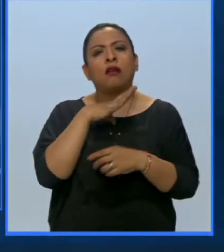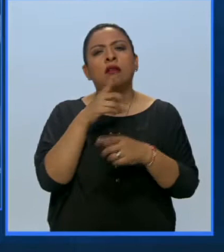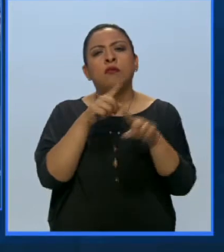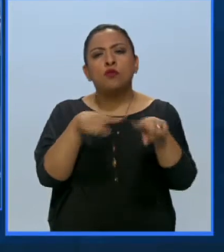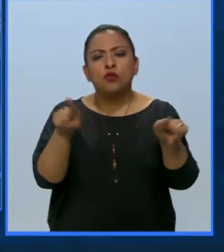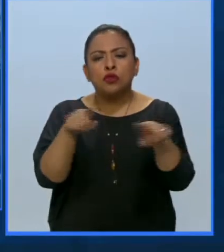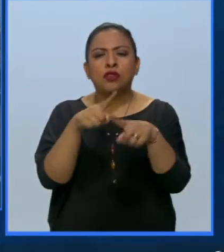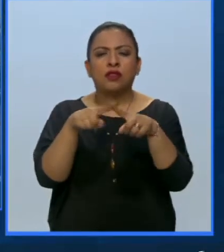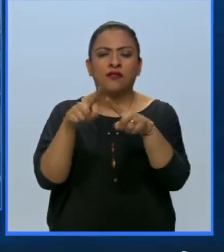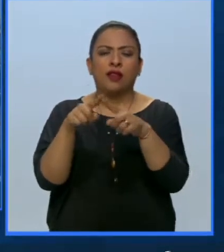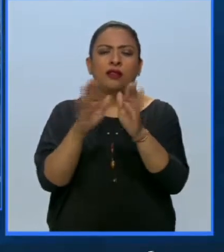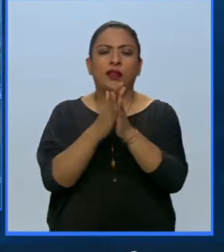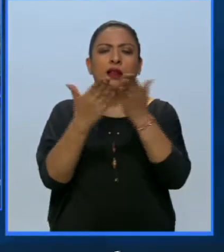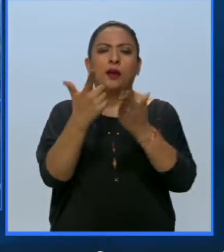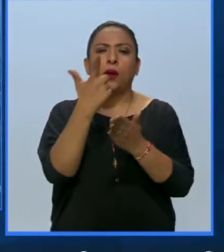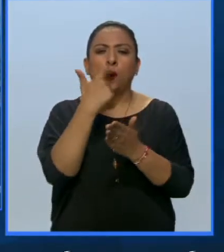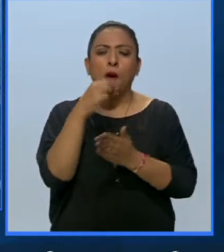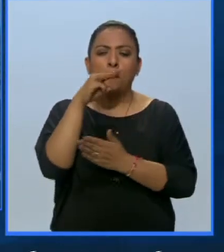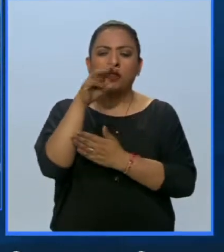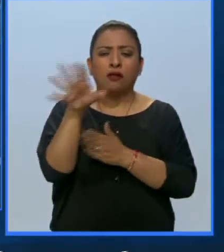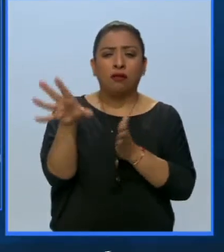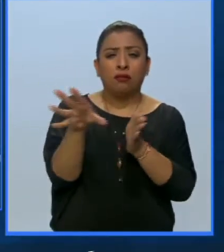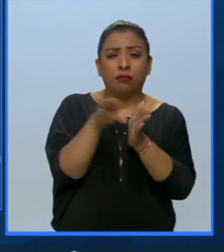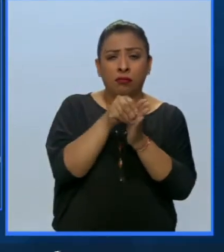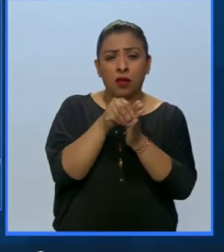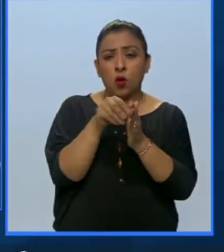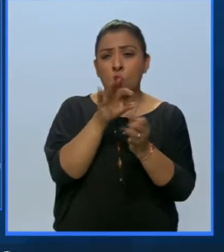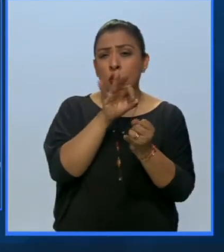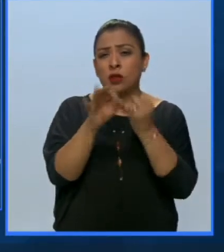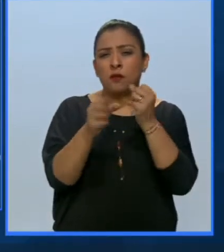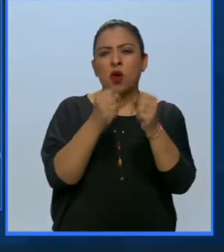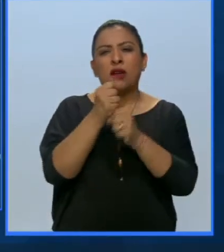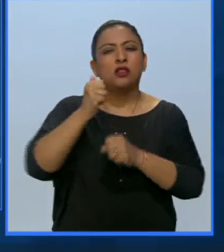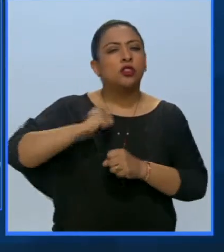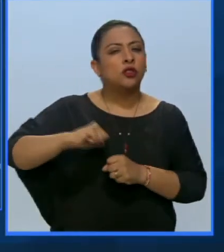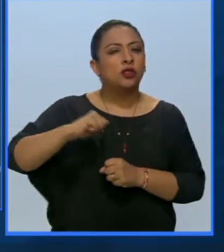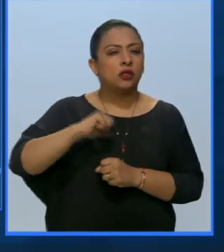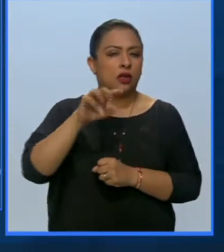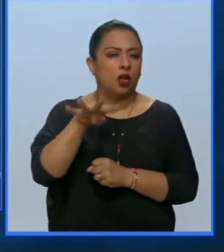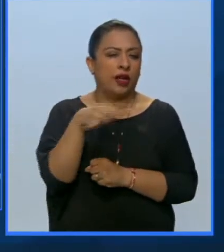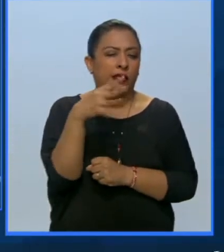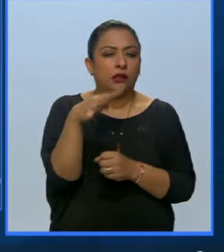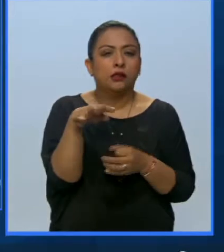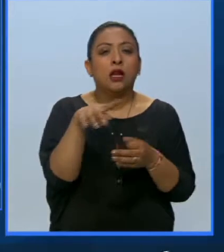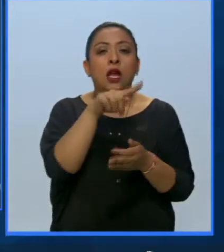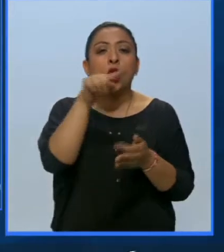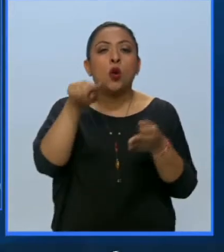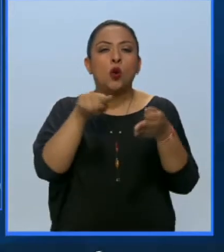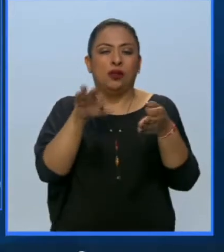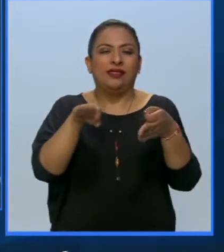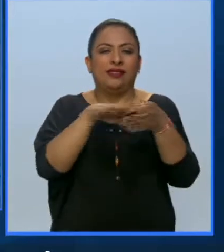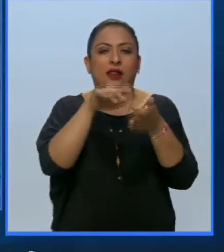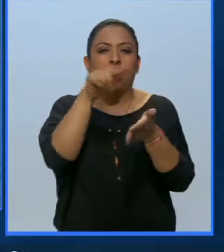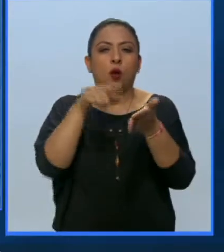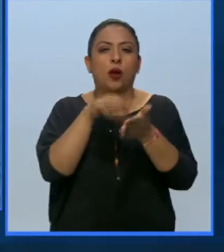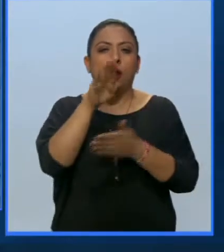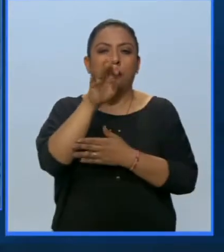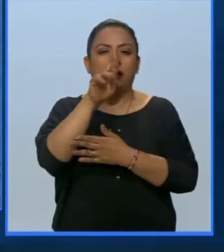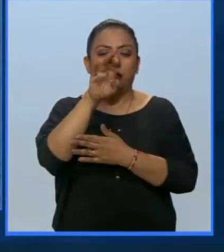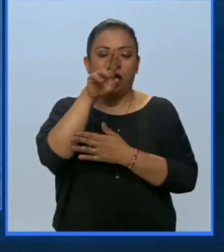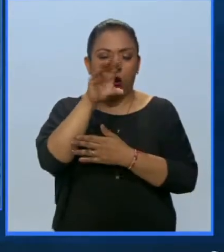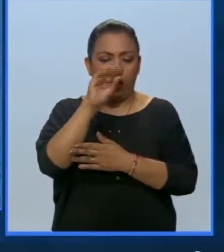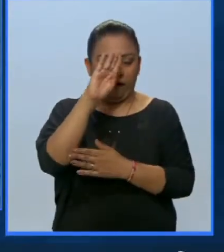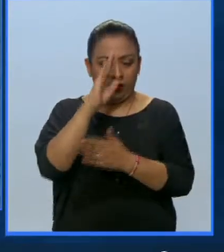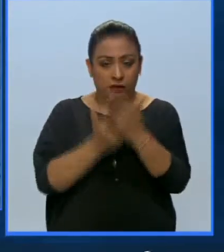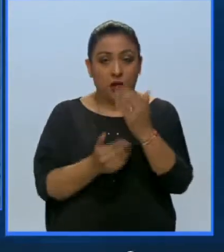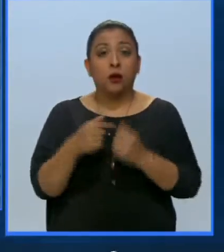Libro Rojo de Montserrat, copiado en uno de los últimos años del siglo XIV, cerca de Barcelona. Su lomo es